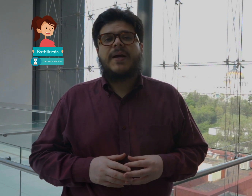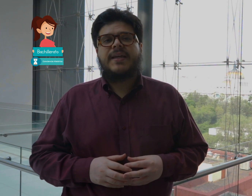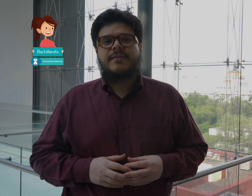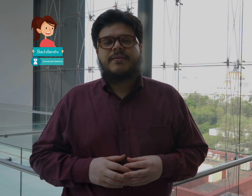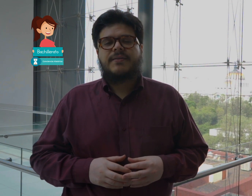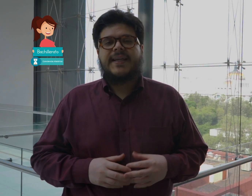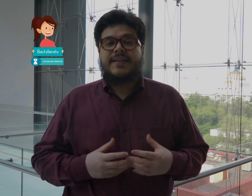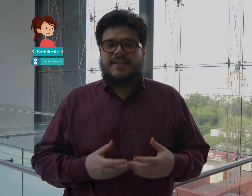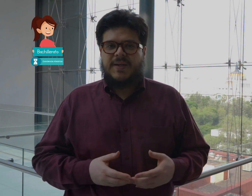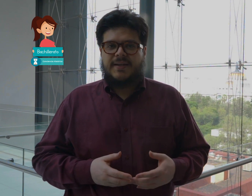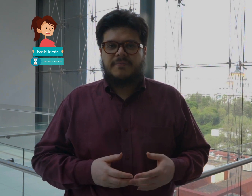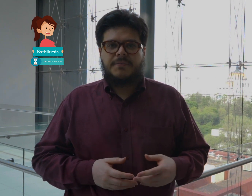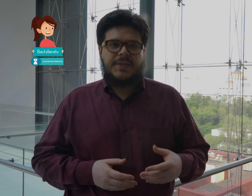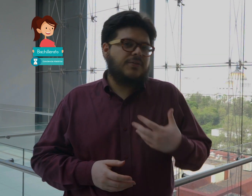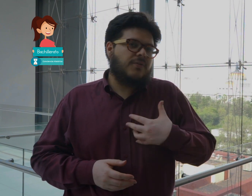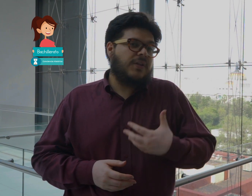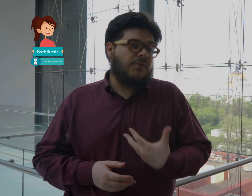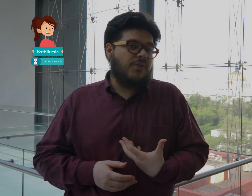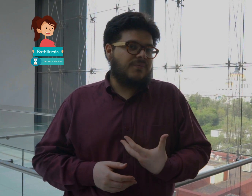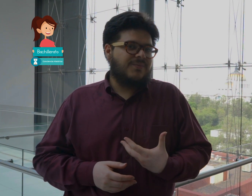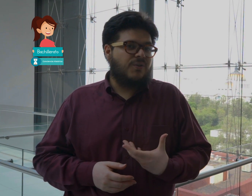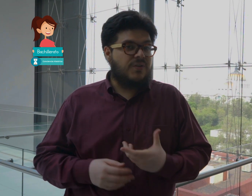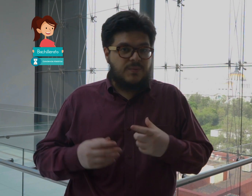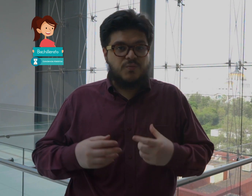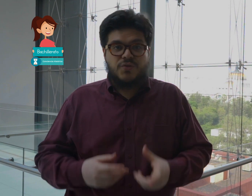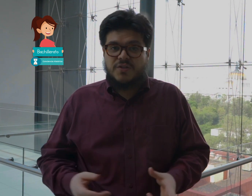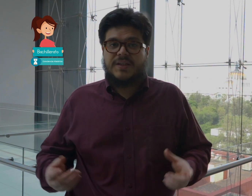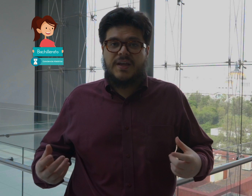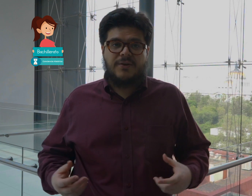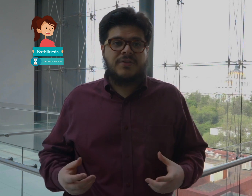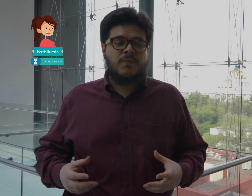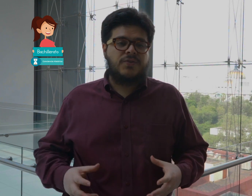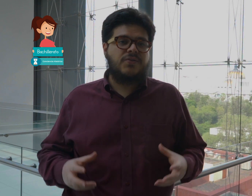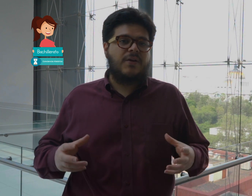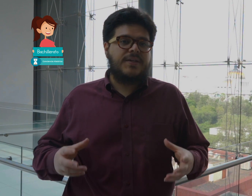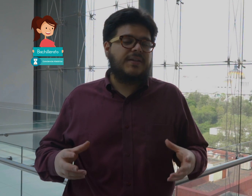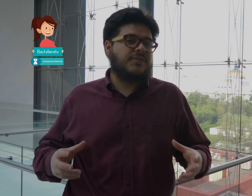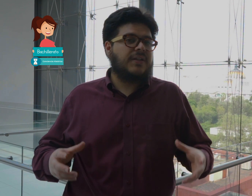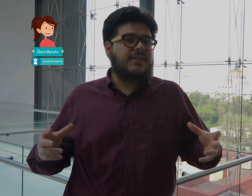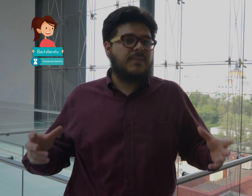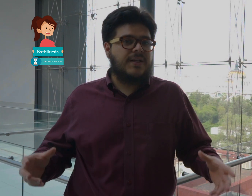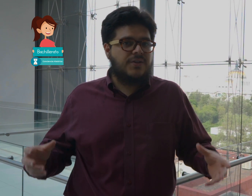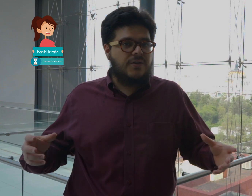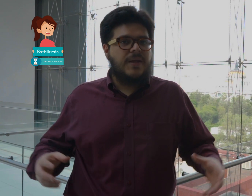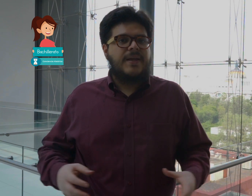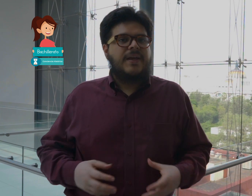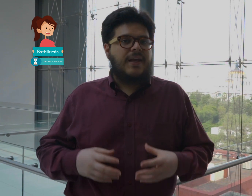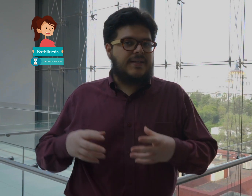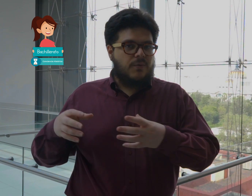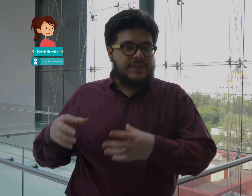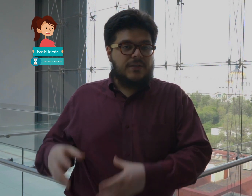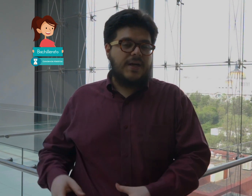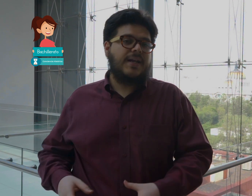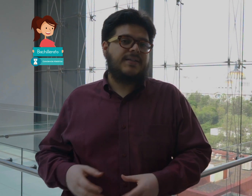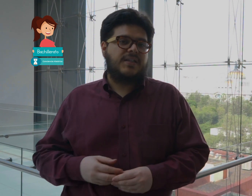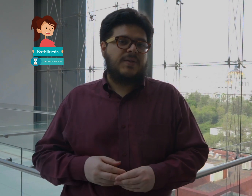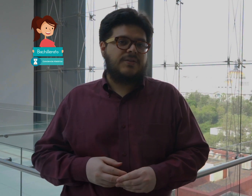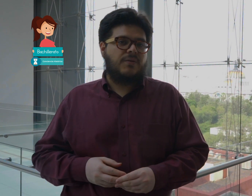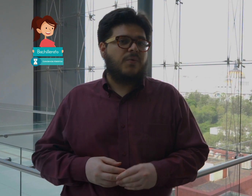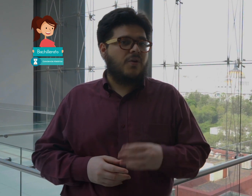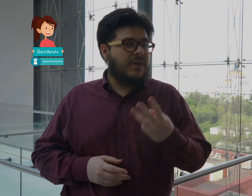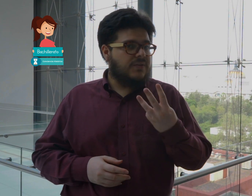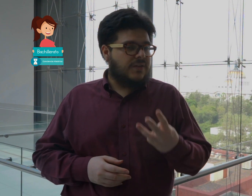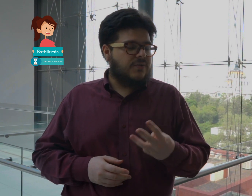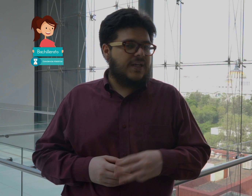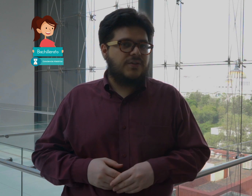México es un país que discrimina. Y esto no lo digo yo, lo decimos muchos mexicanos que hemos hecho la encuesta nacional de discriminación y las encuestas locales de